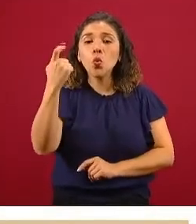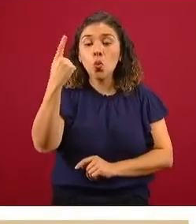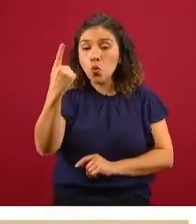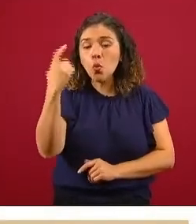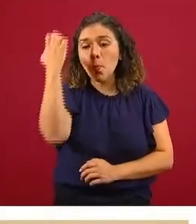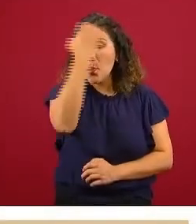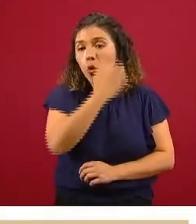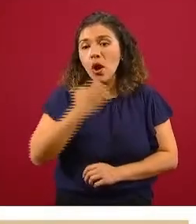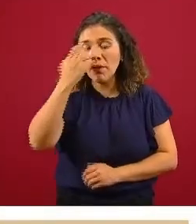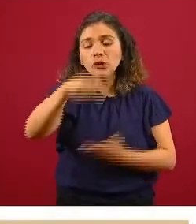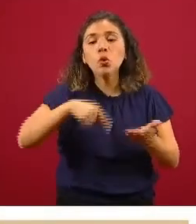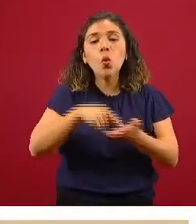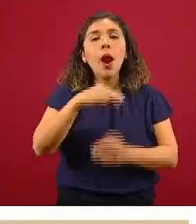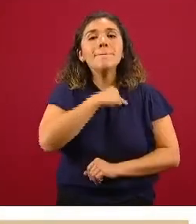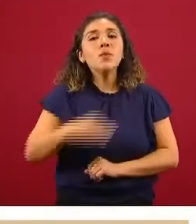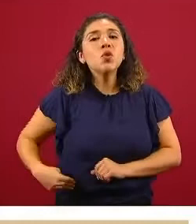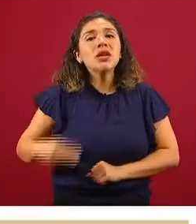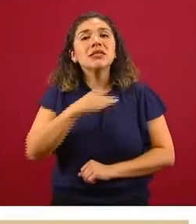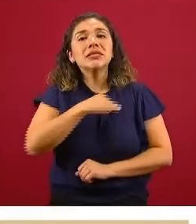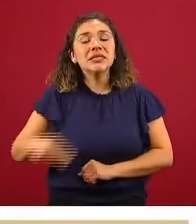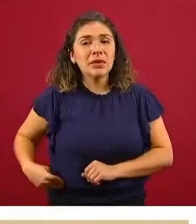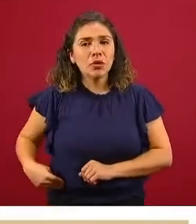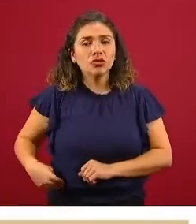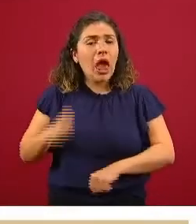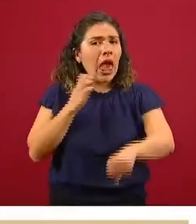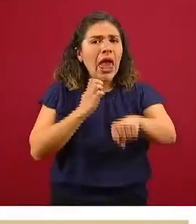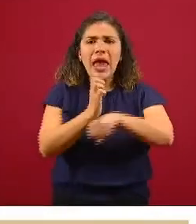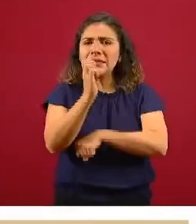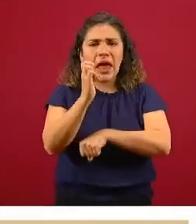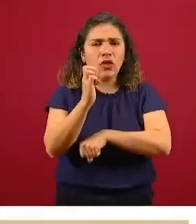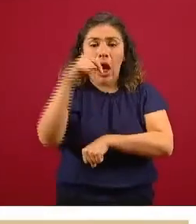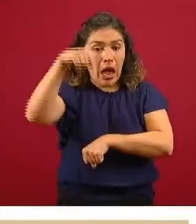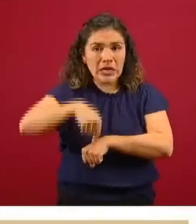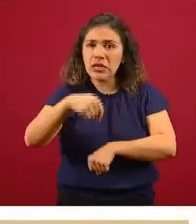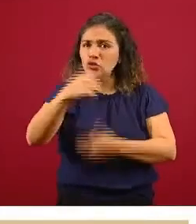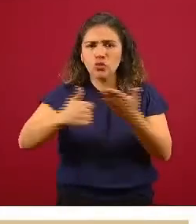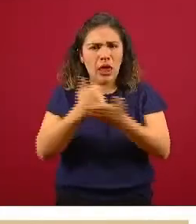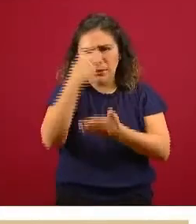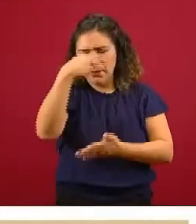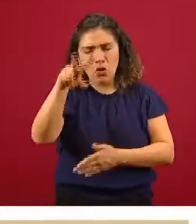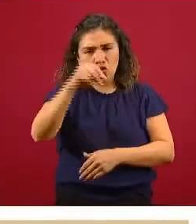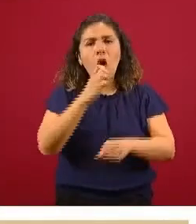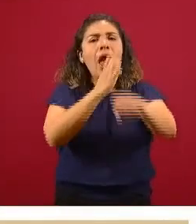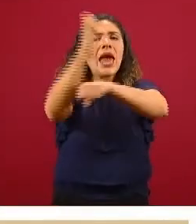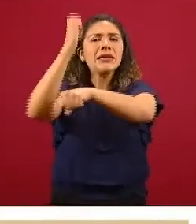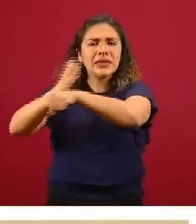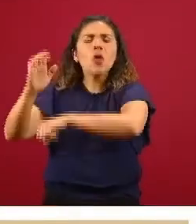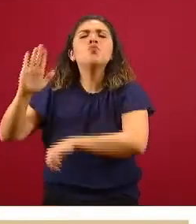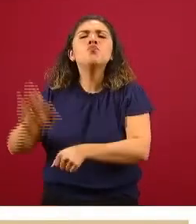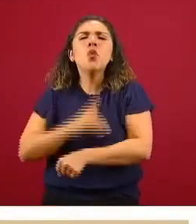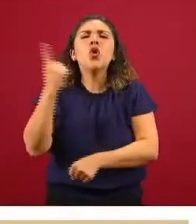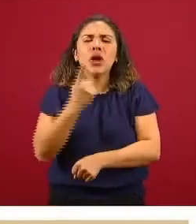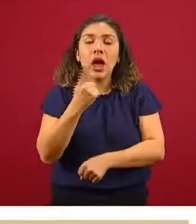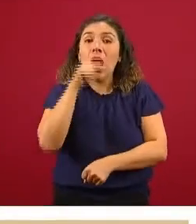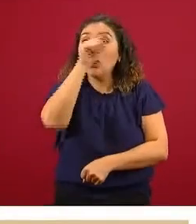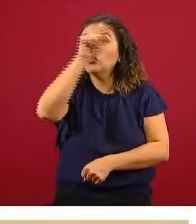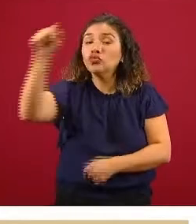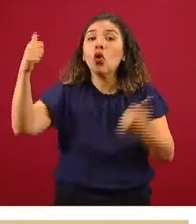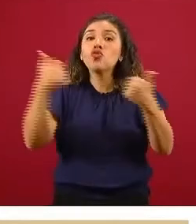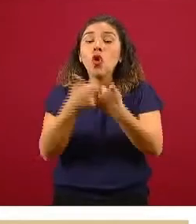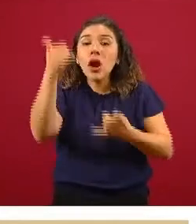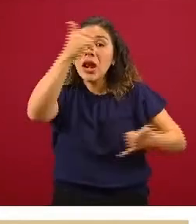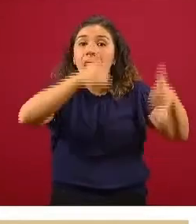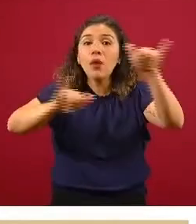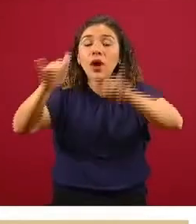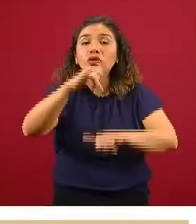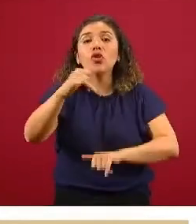pruebas en los municipios, en los estados no fuera de la Ciudad de México. ¿Por qué? Y lo hacemos a través de los laboratorios estatales de